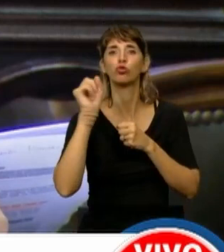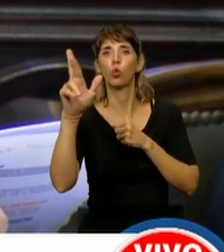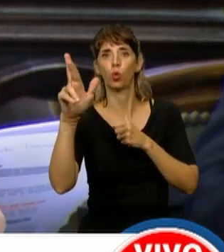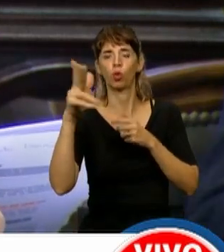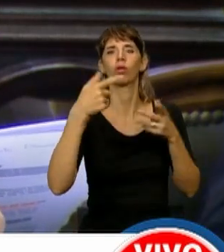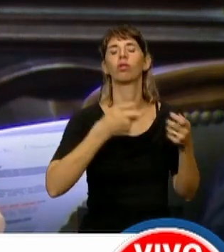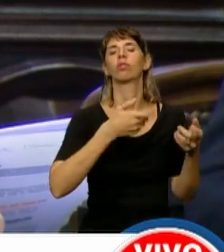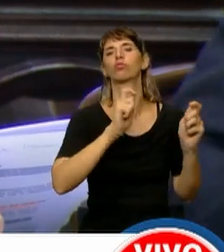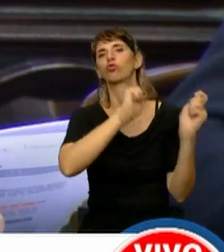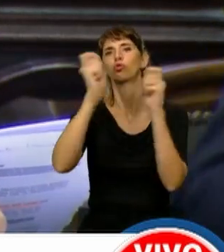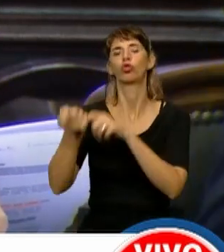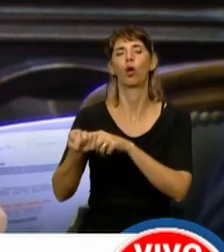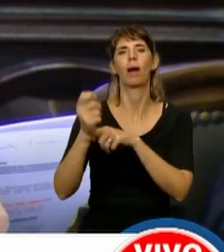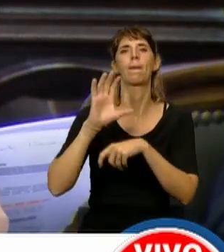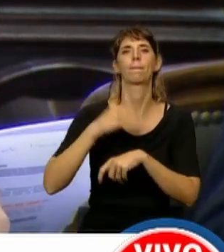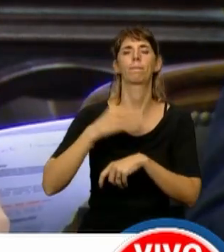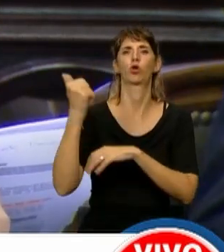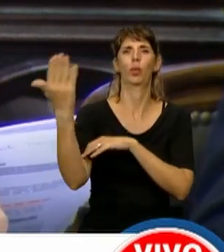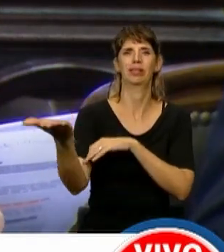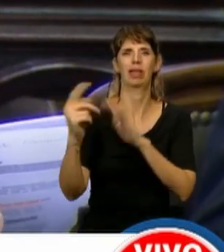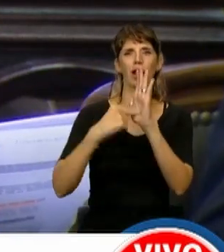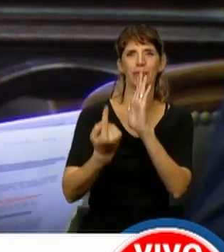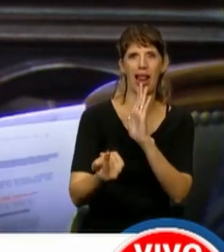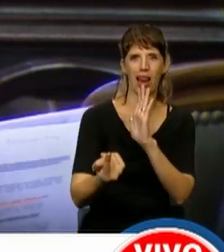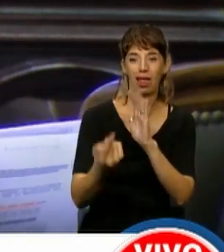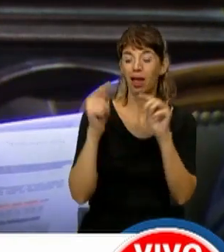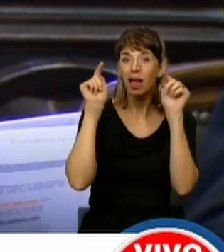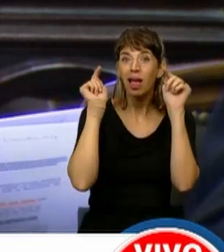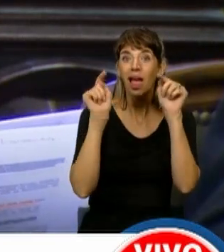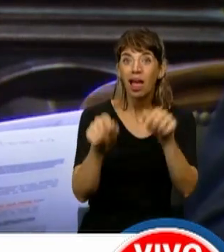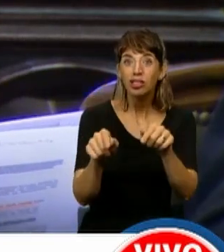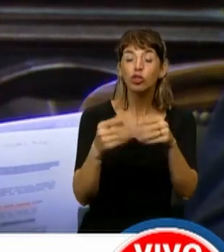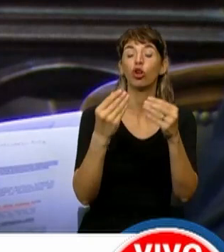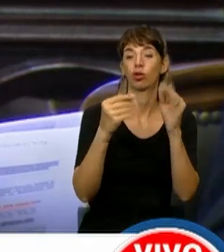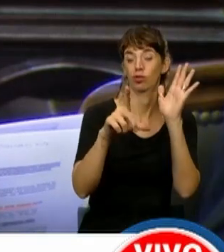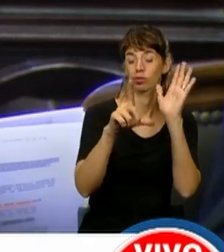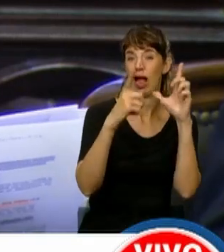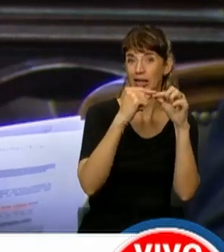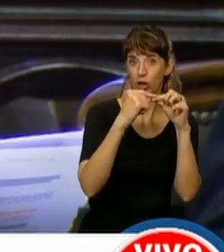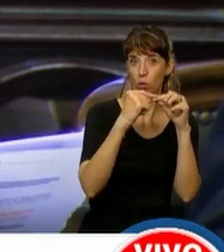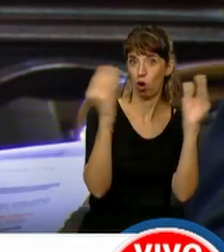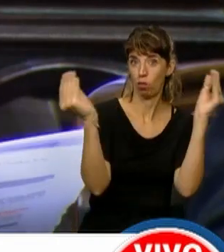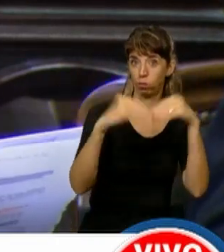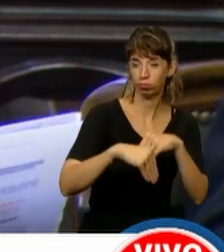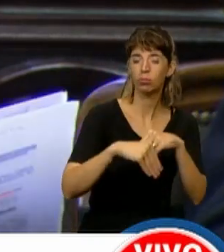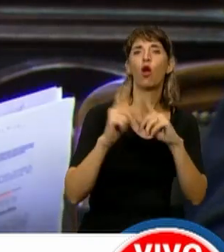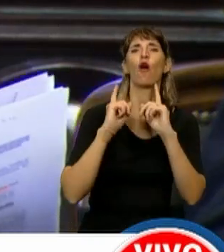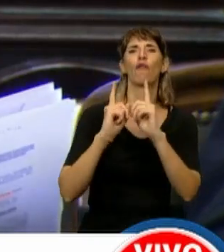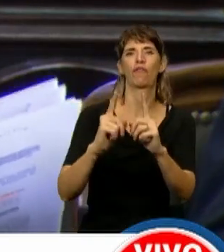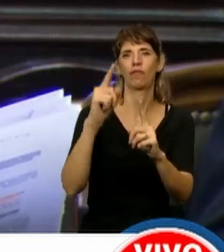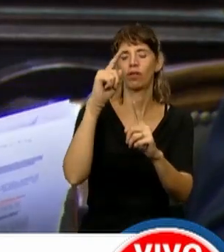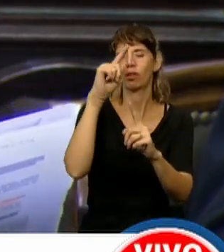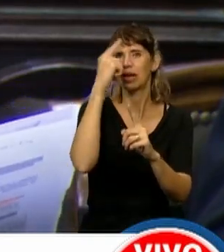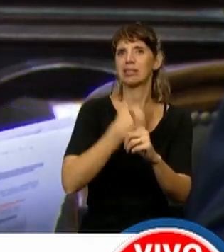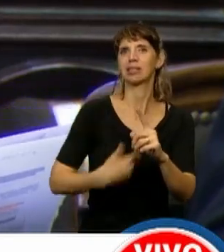provincia de Buenos Aires y de la capital federal. Con esto cae este artículo y van a seguir siendo nacionales. ¿Y sabe cuál es